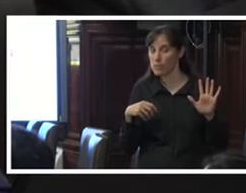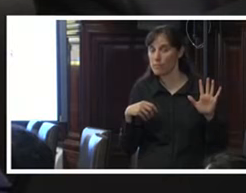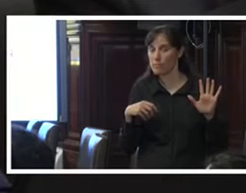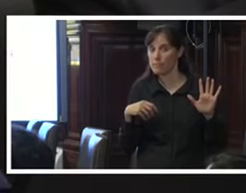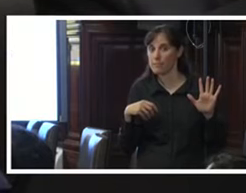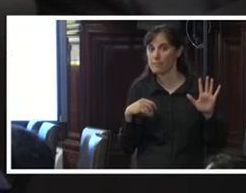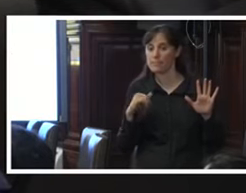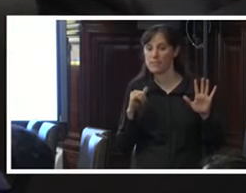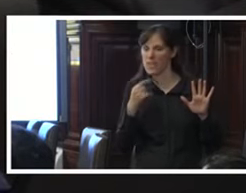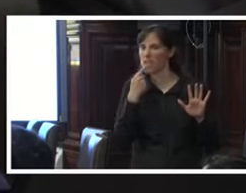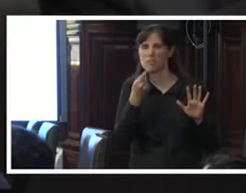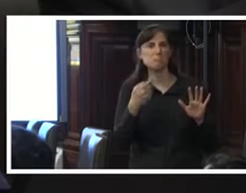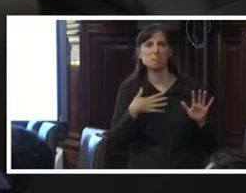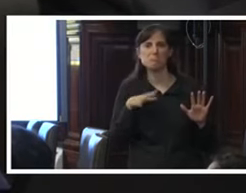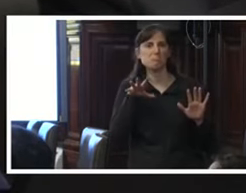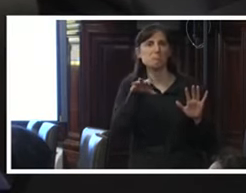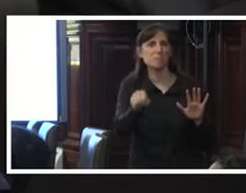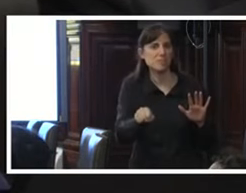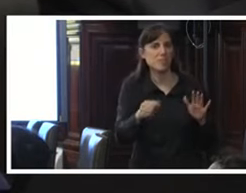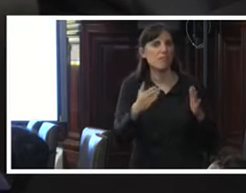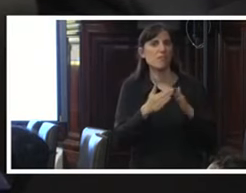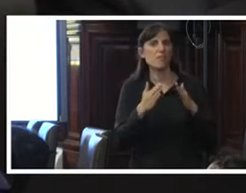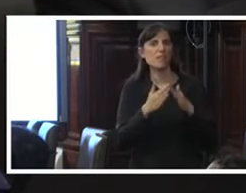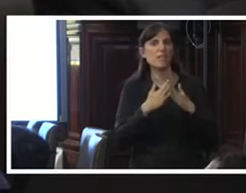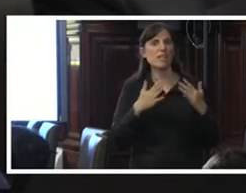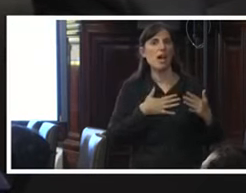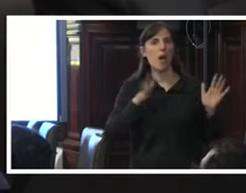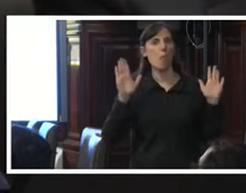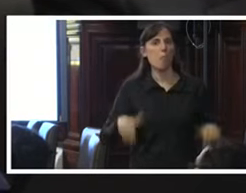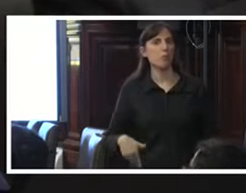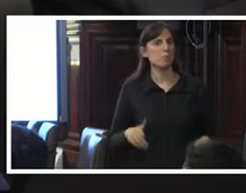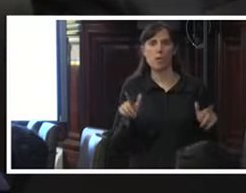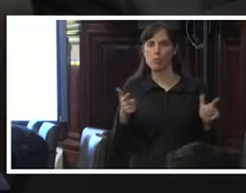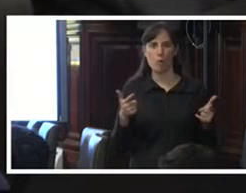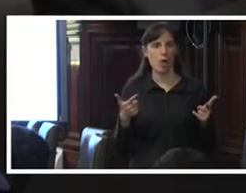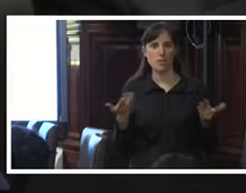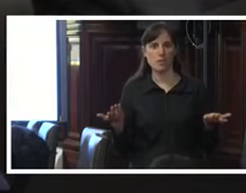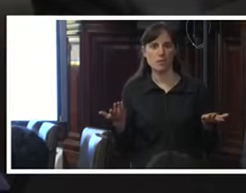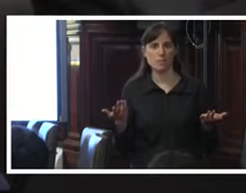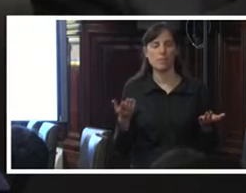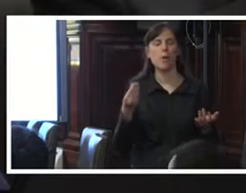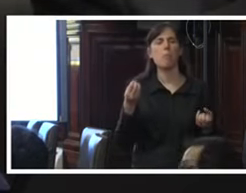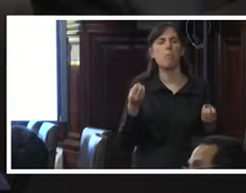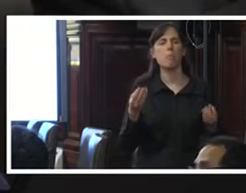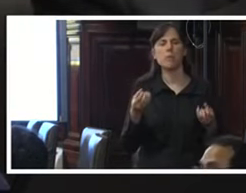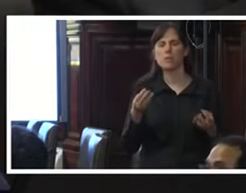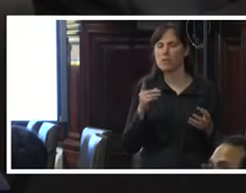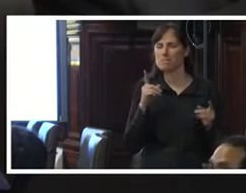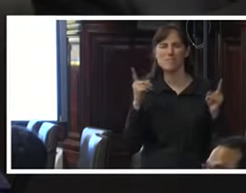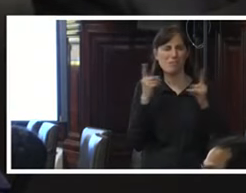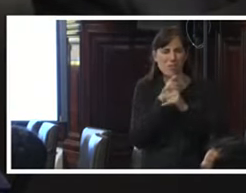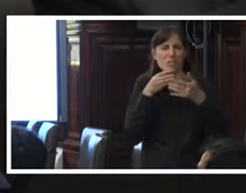expresaron no haber podido acceder a vivienda propia figurando entre las principales causales la negación y el difícil acceso